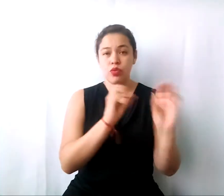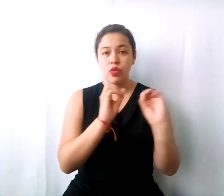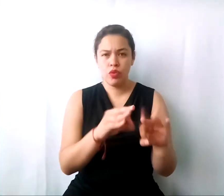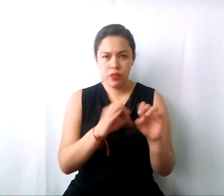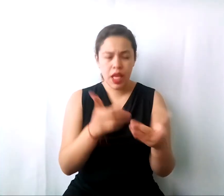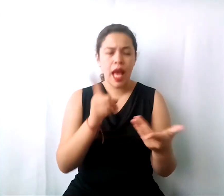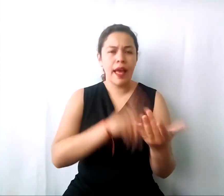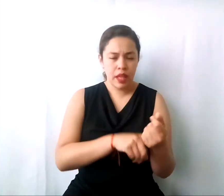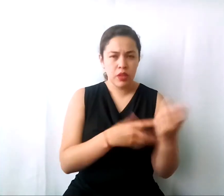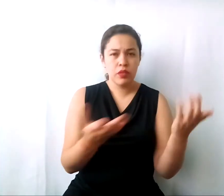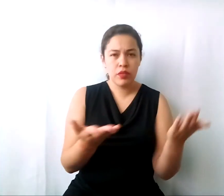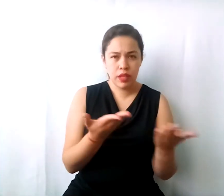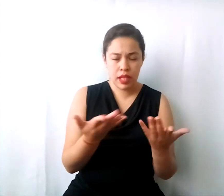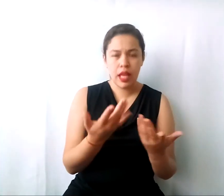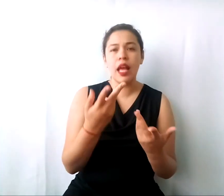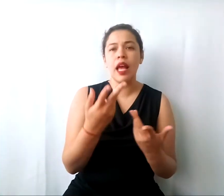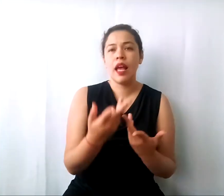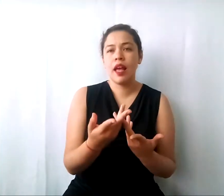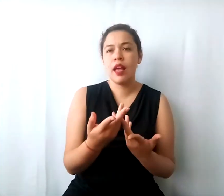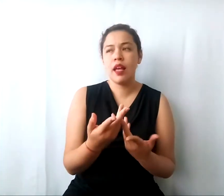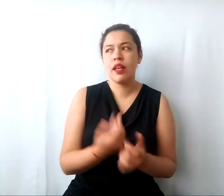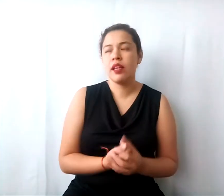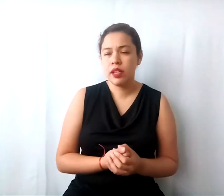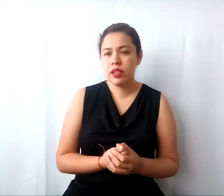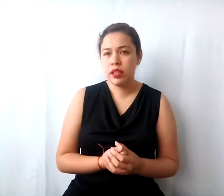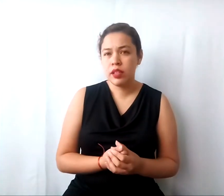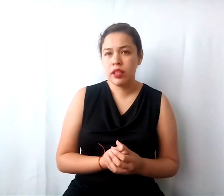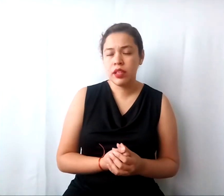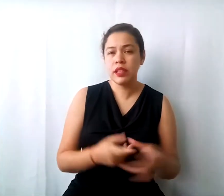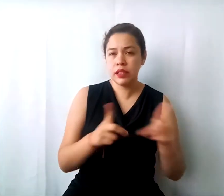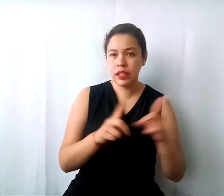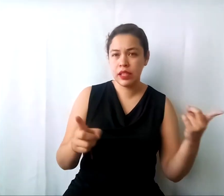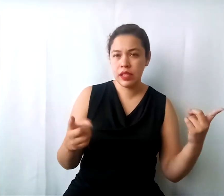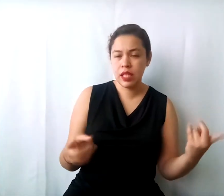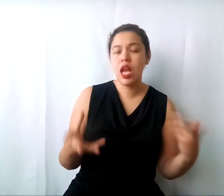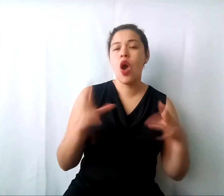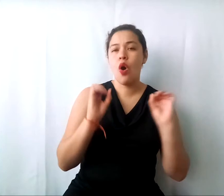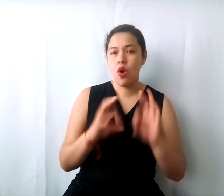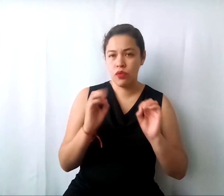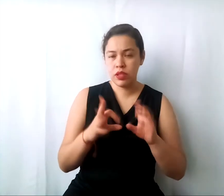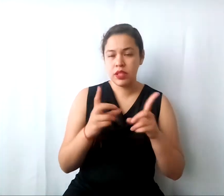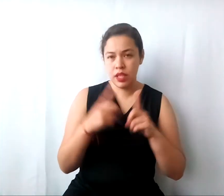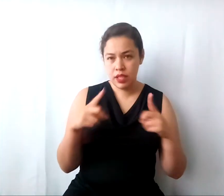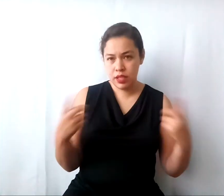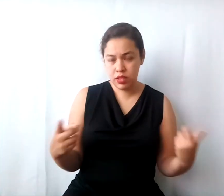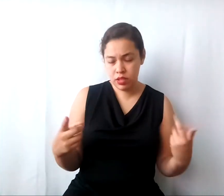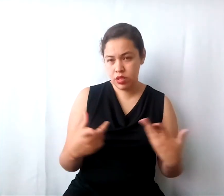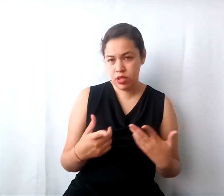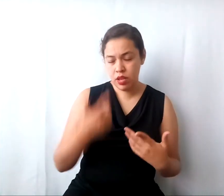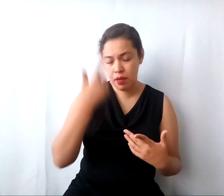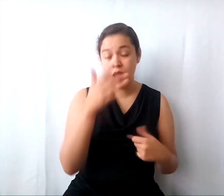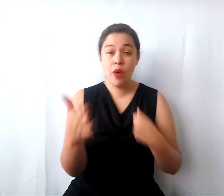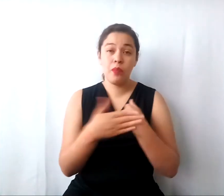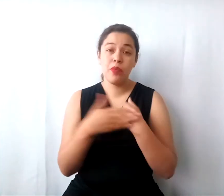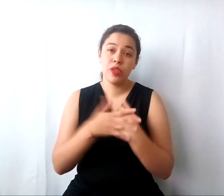que aprenda la labor o sea, vaya desarrollándose en la labor de oficinas, con miras a que en un futuro lo